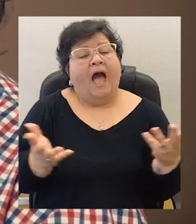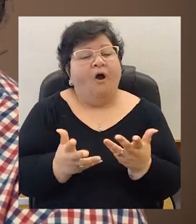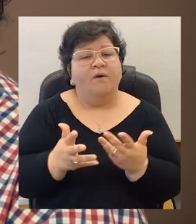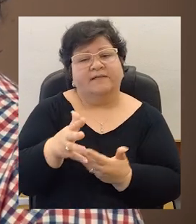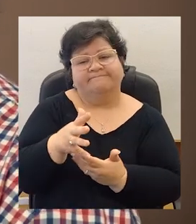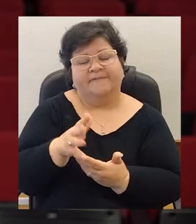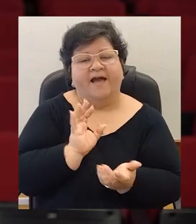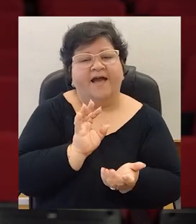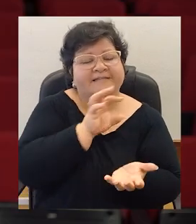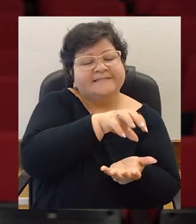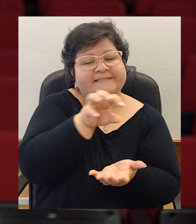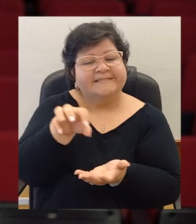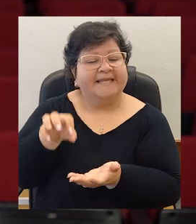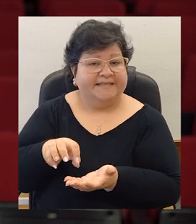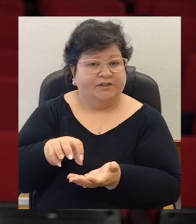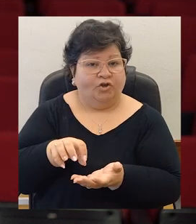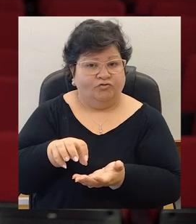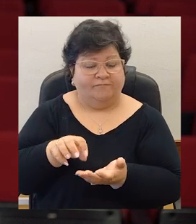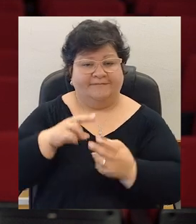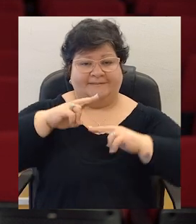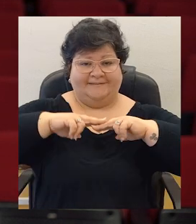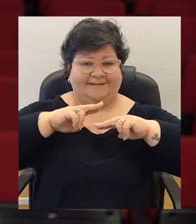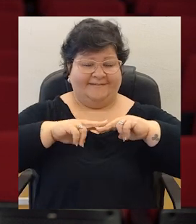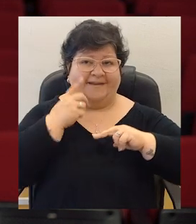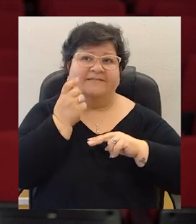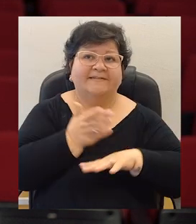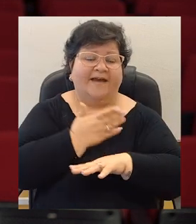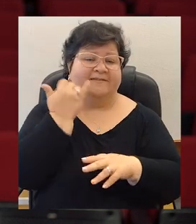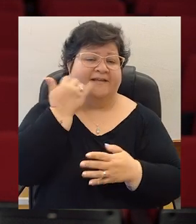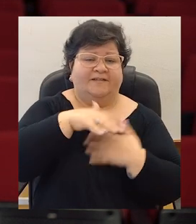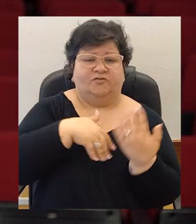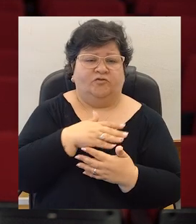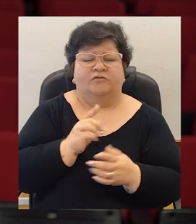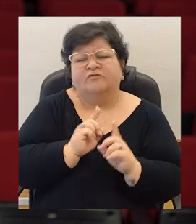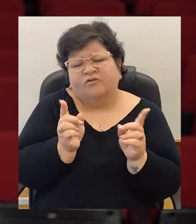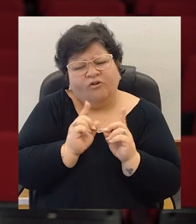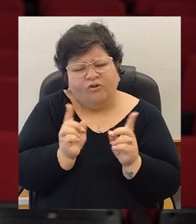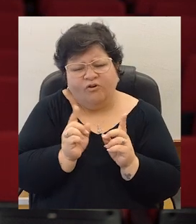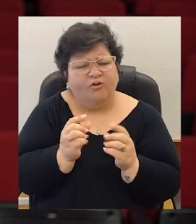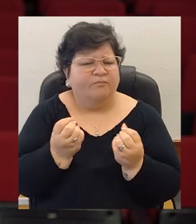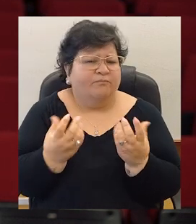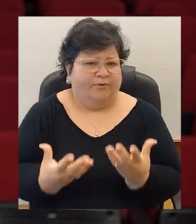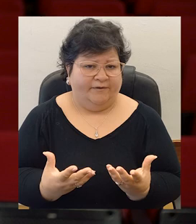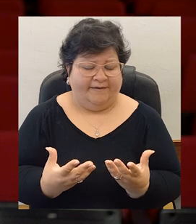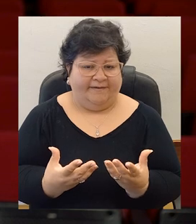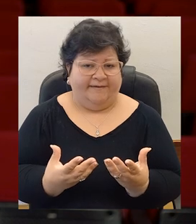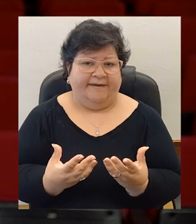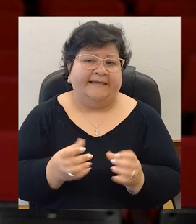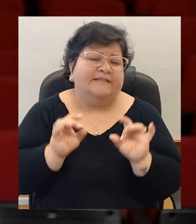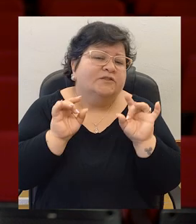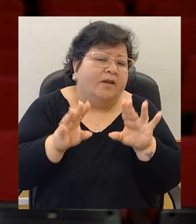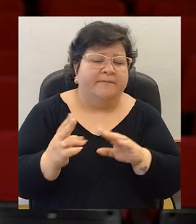que tratan de evitar el sexting no hay que evitarlo hay que hacerlo con cuidado de la misma manera que no había que promover latina